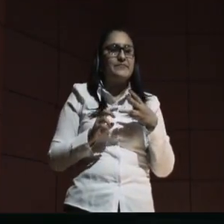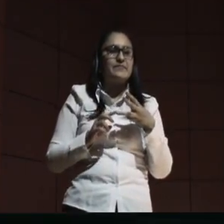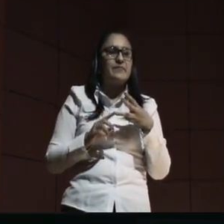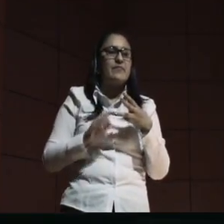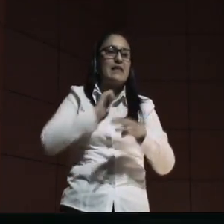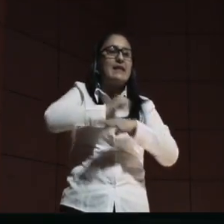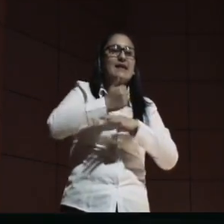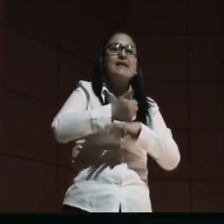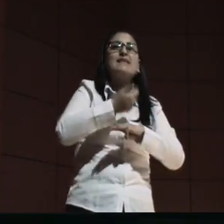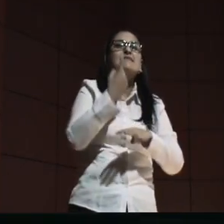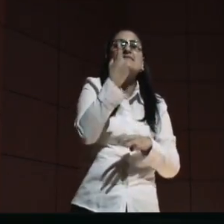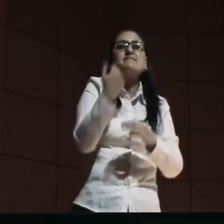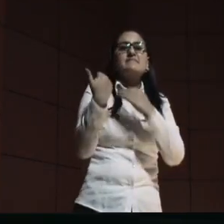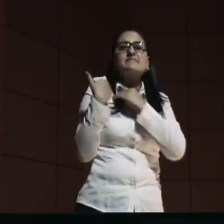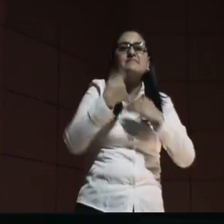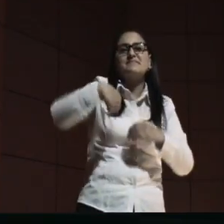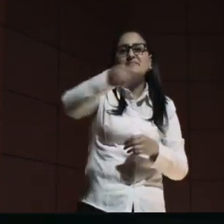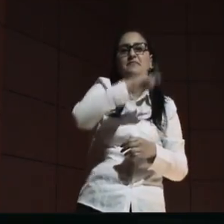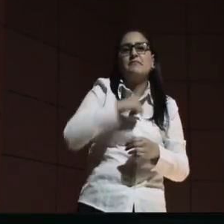Para terminar, la tarea que hay por hacer